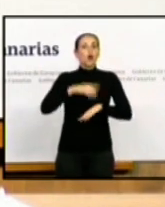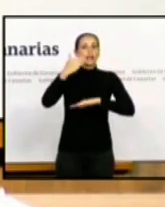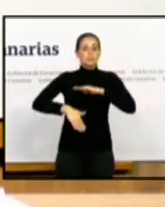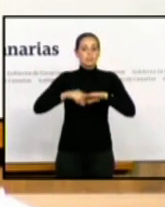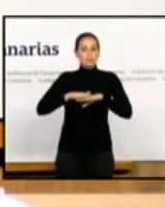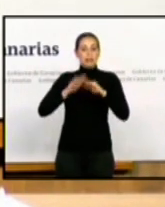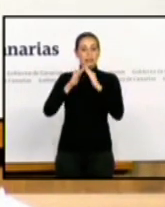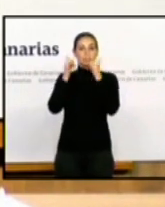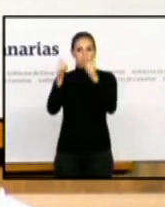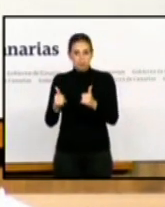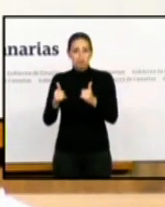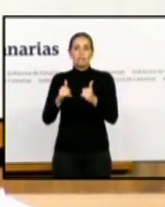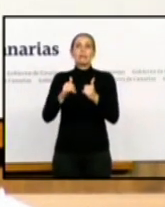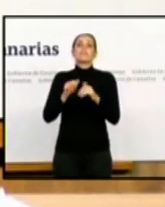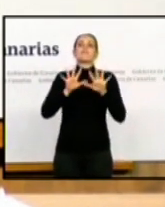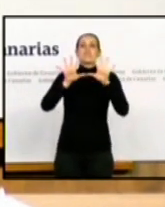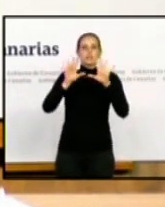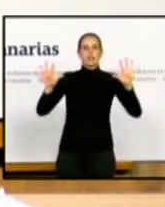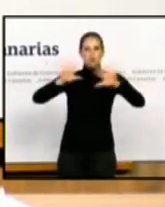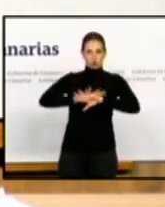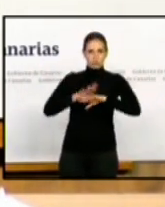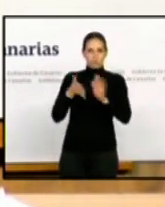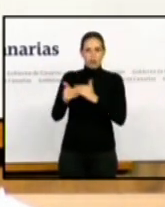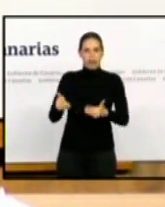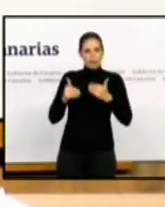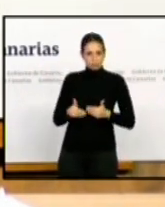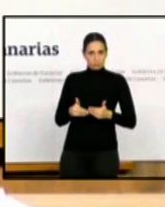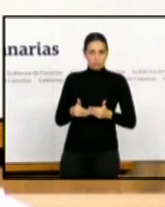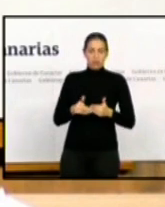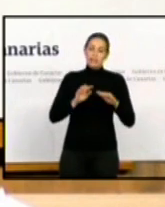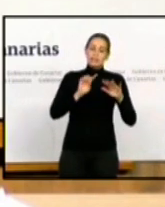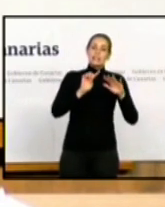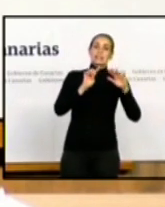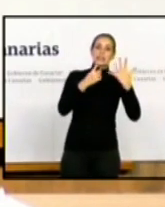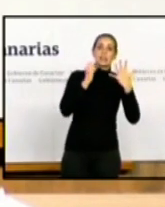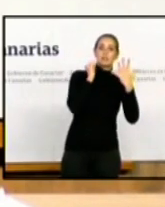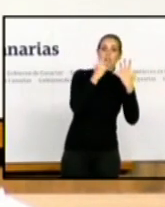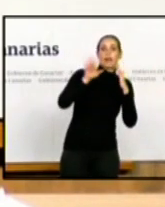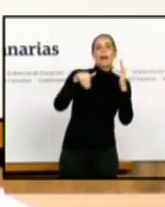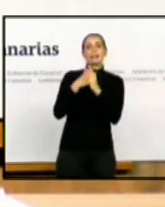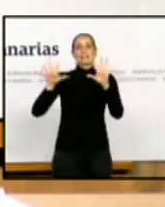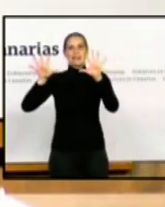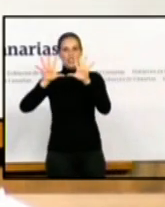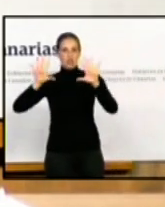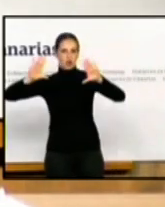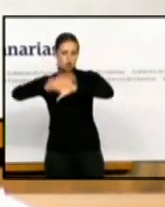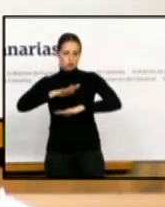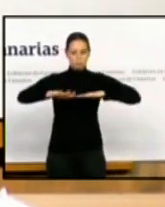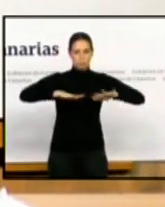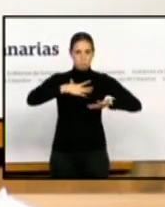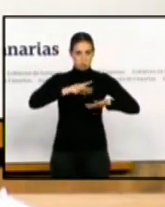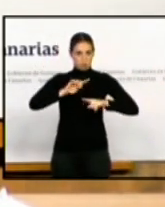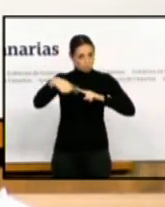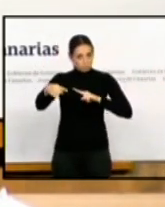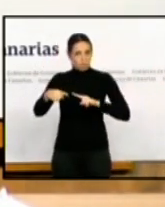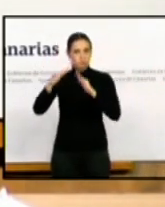10 de la noche. Desde las 10 de la noche hasta las 6 de la mañana habrá en la isla de Tenerife toque de queda. También